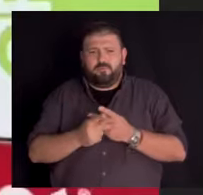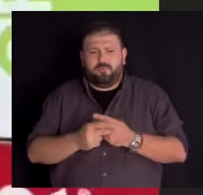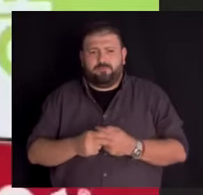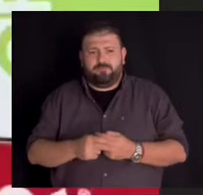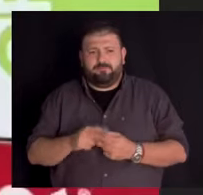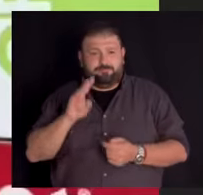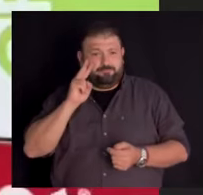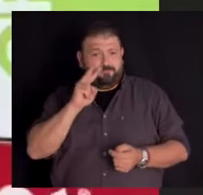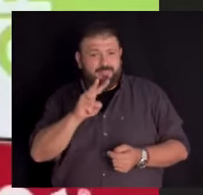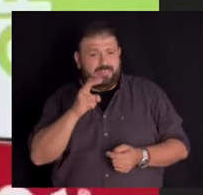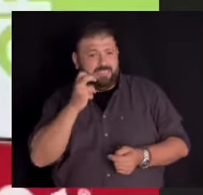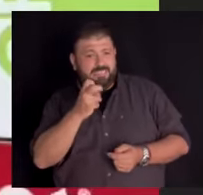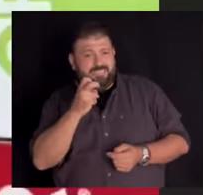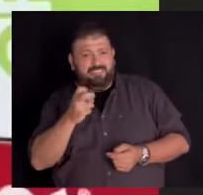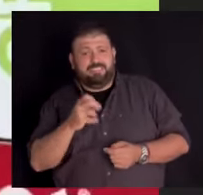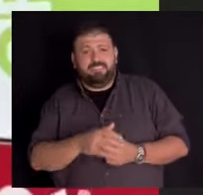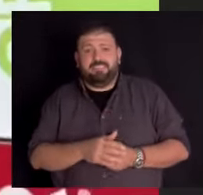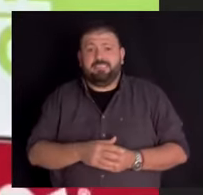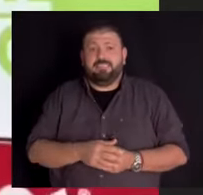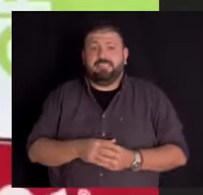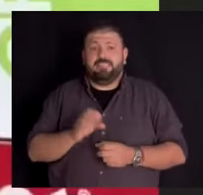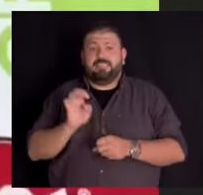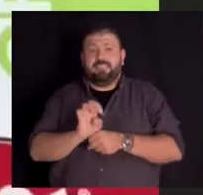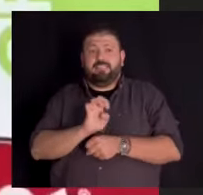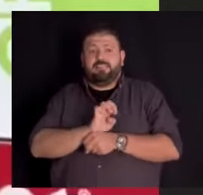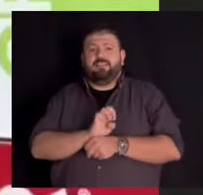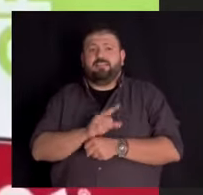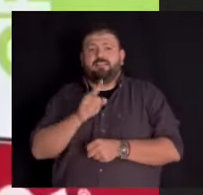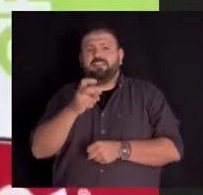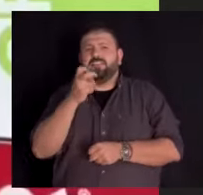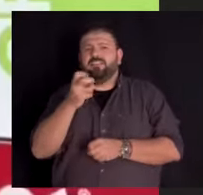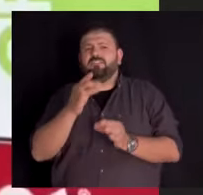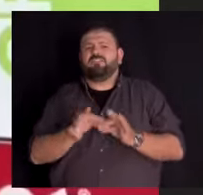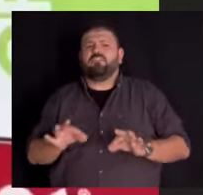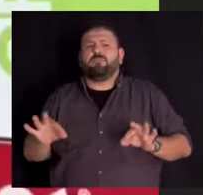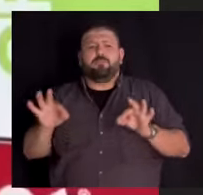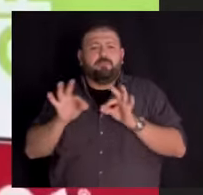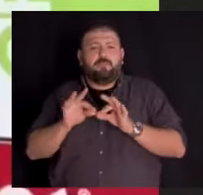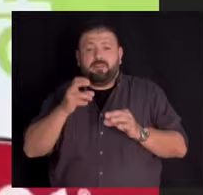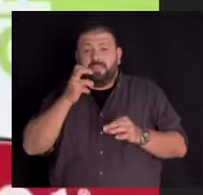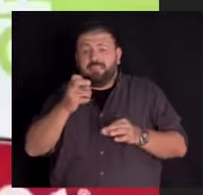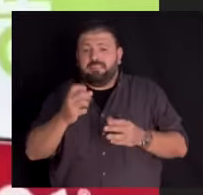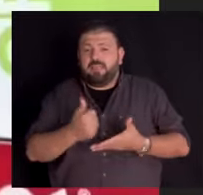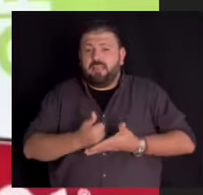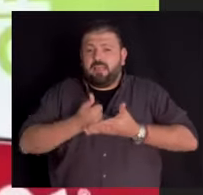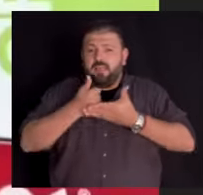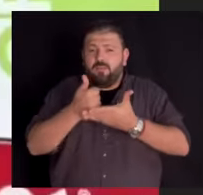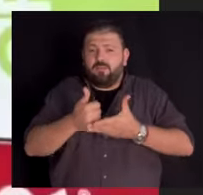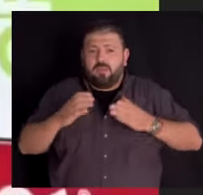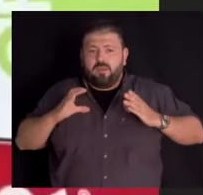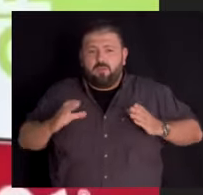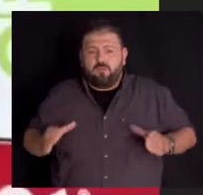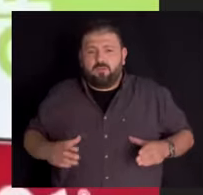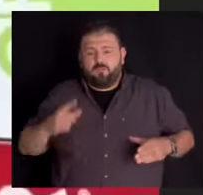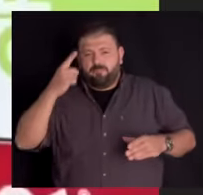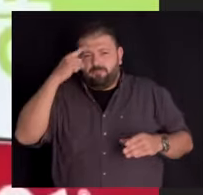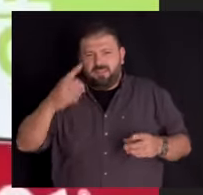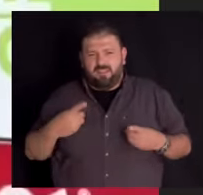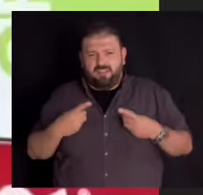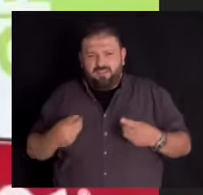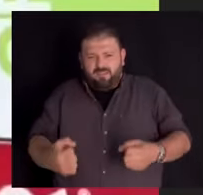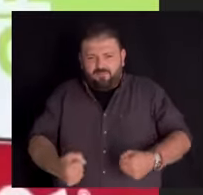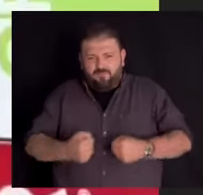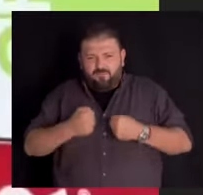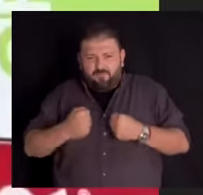Ahí está, con DHA. Entonces, ¿qué es lo importante de esto? Ayudar al cuerpo, ayudarlo a fortalecerse